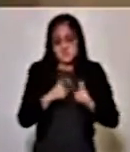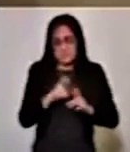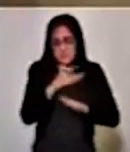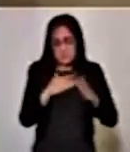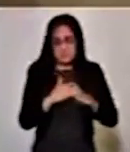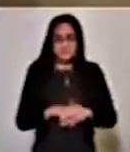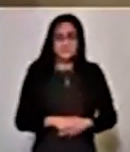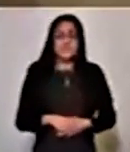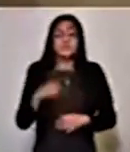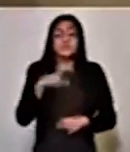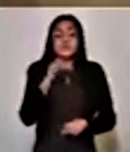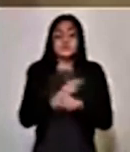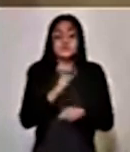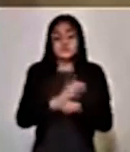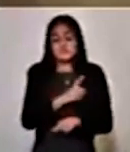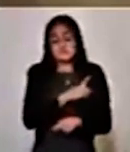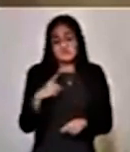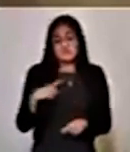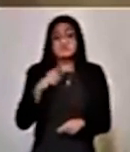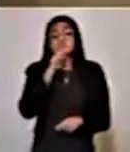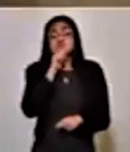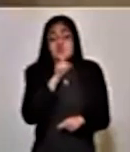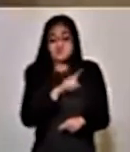Pero miren, es autorregulación también.